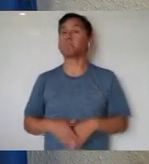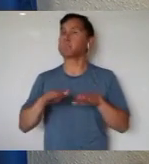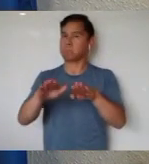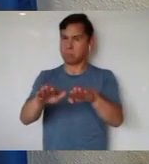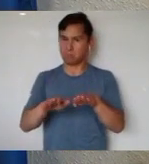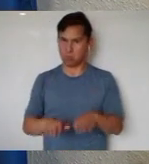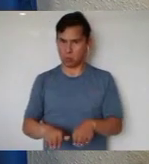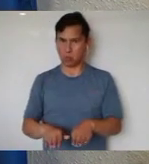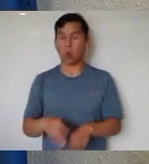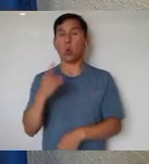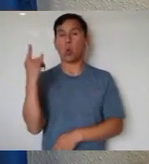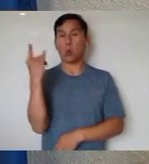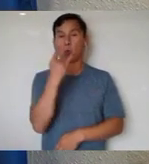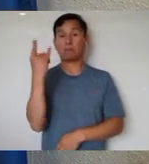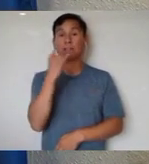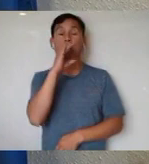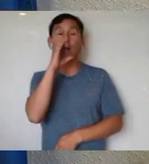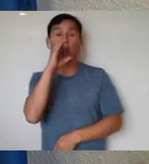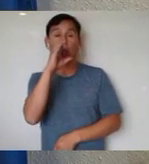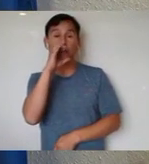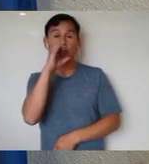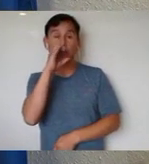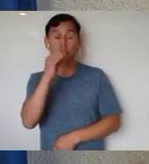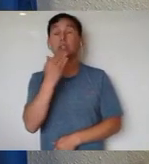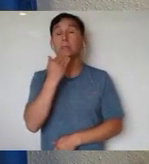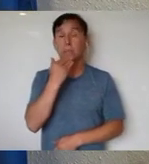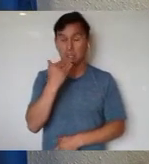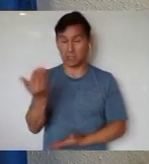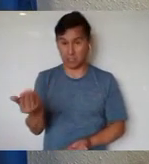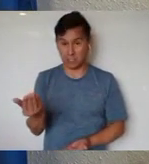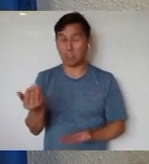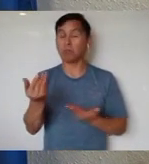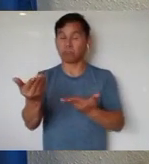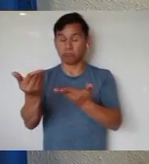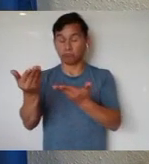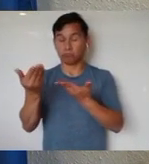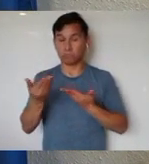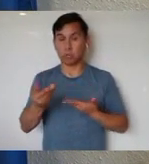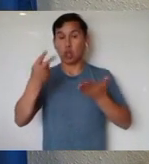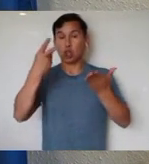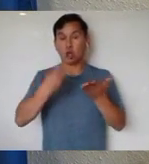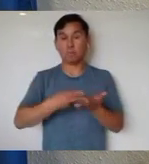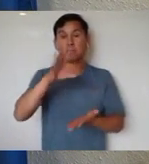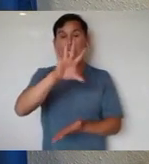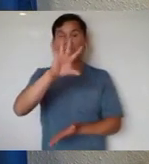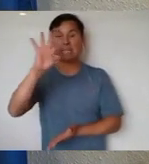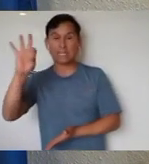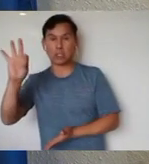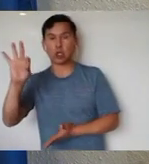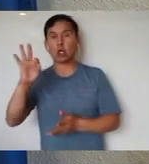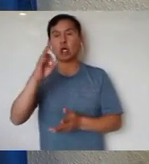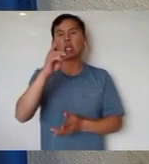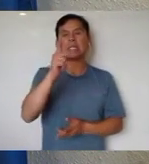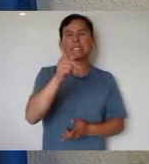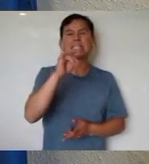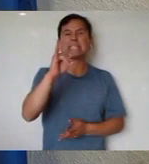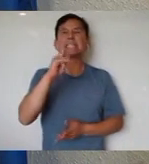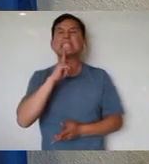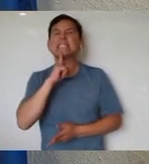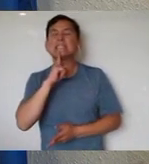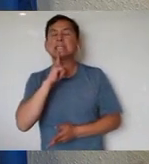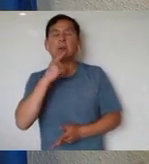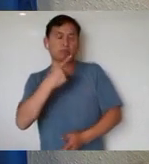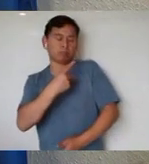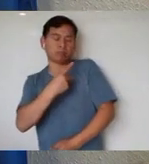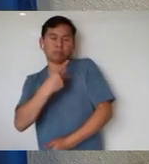Asimismo, también la Universidad de Concepción ha entregado o va a entregar 2.500 kits para toma de muestra